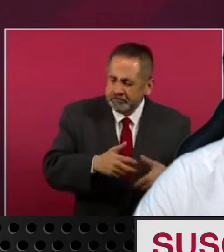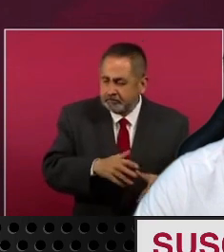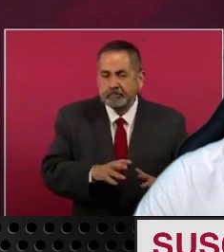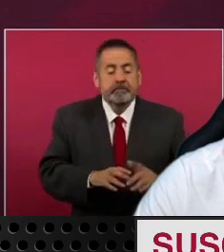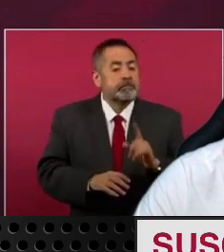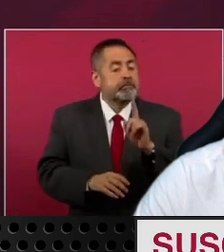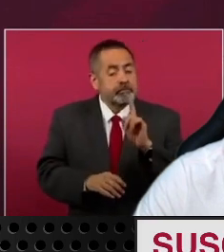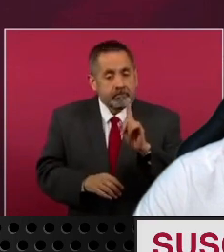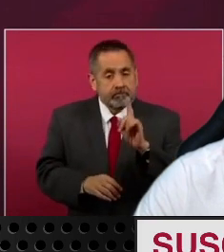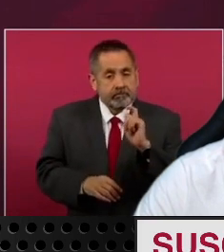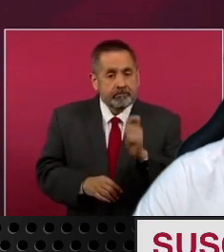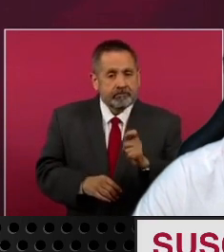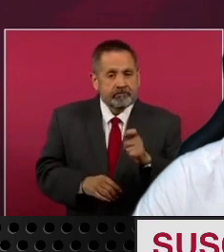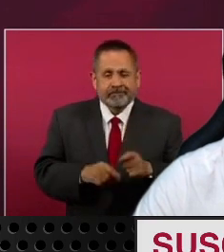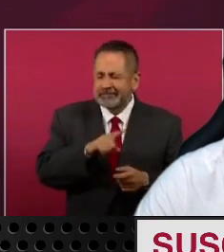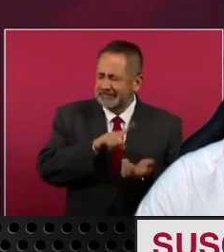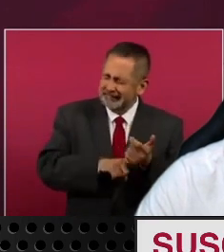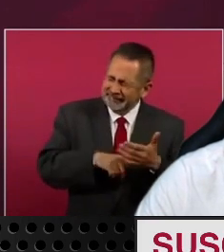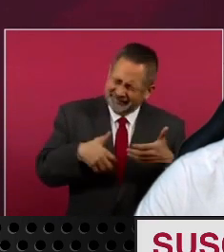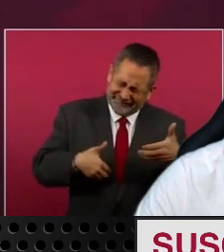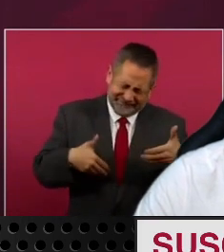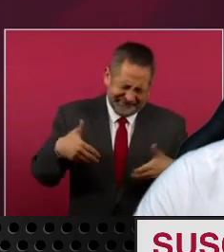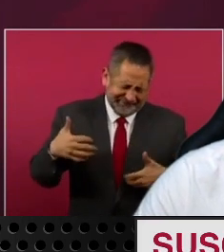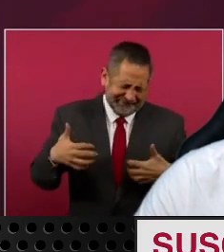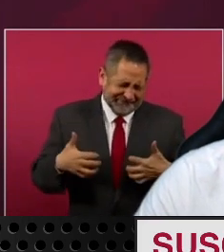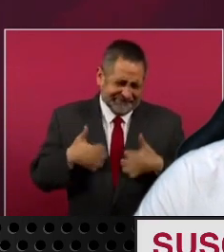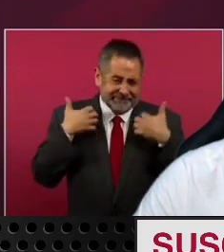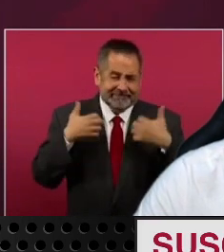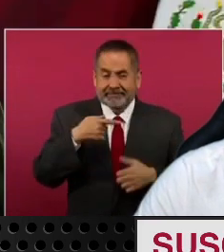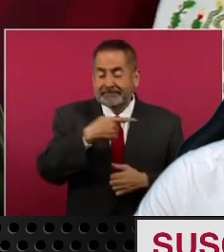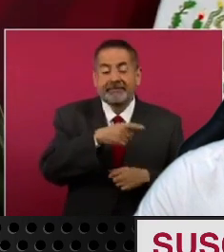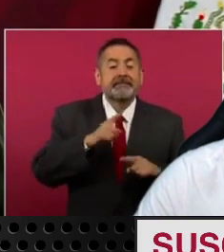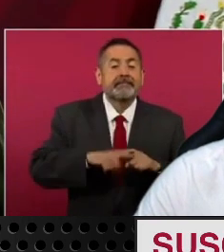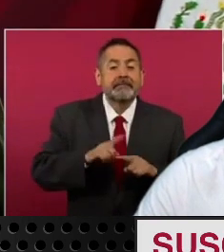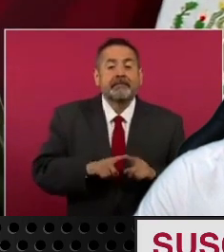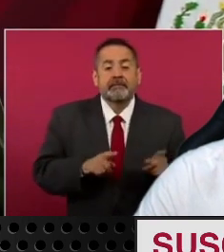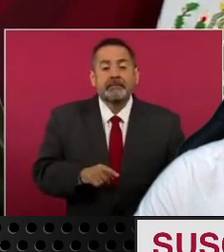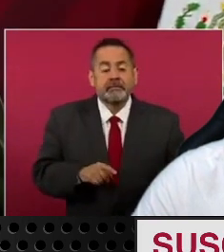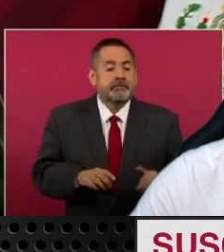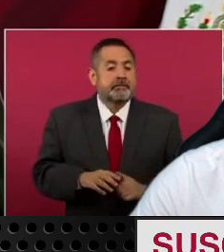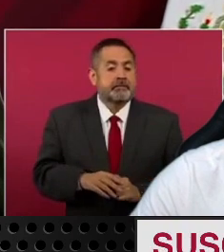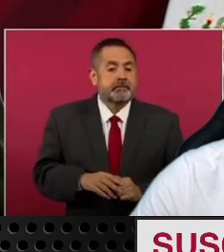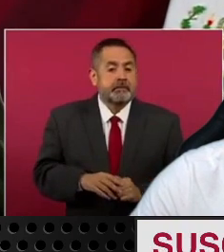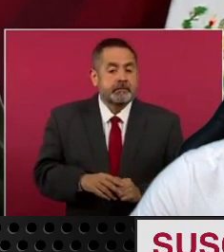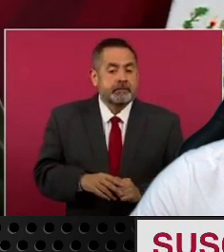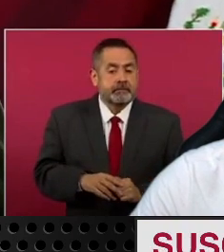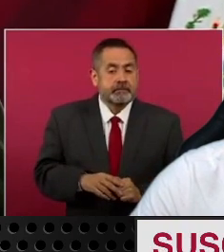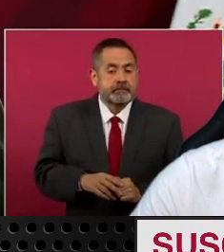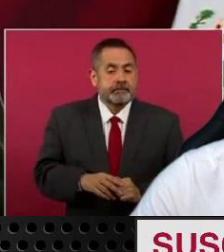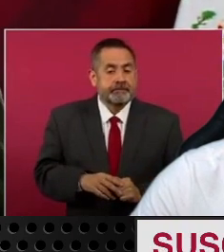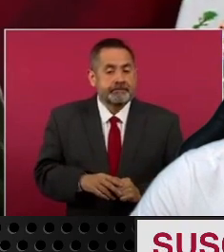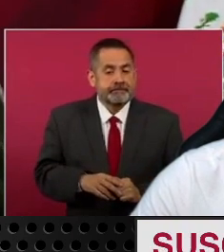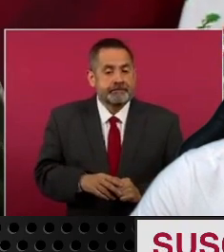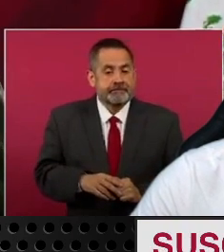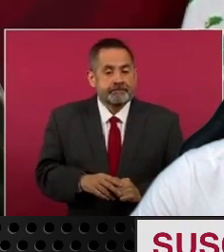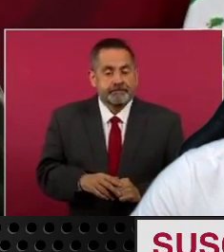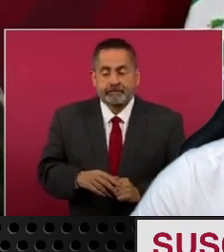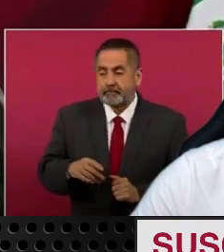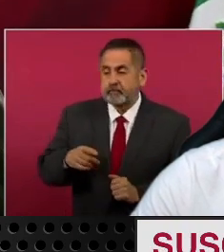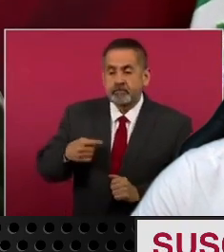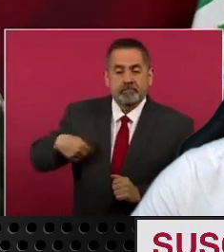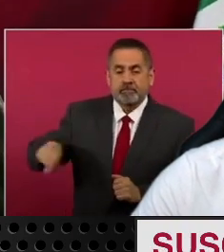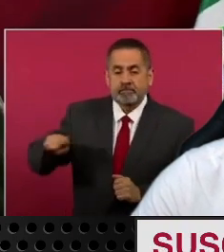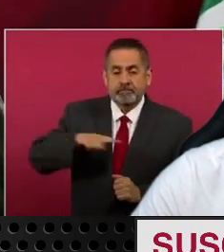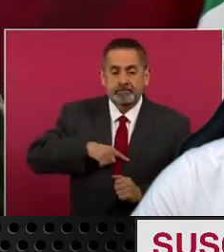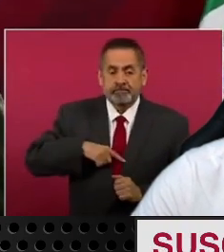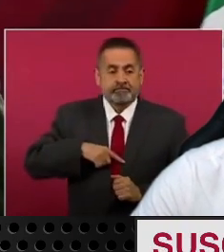lo que les molesta es de que ya no reciben